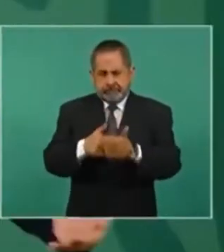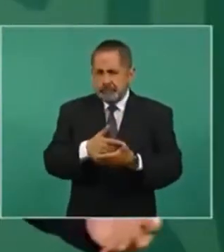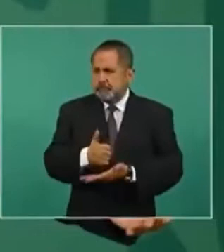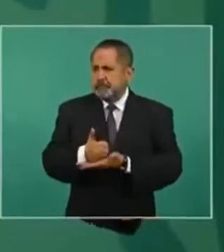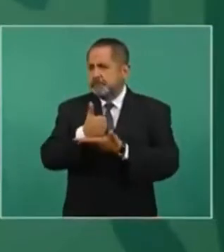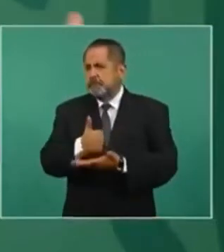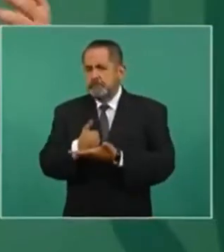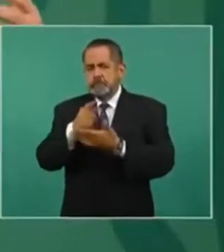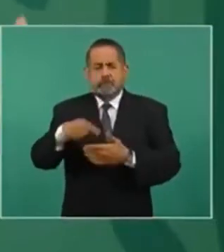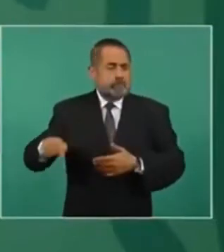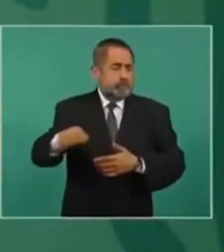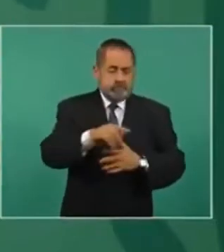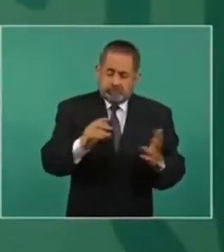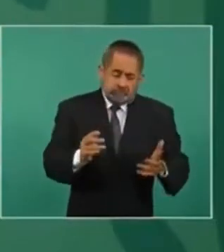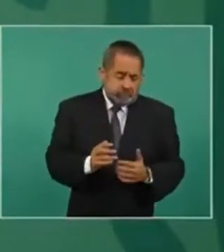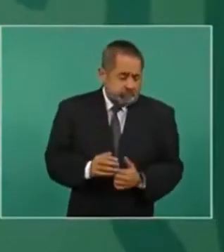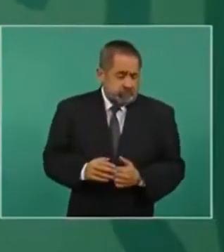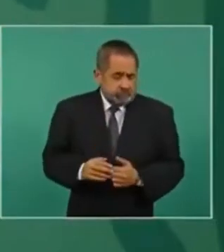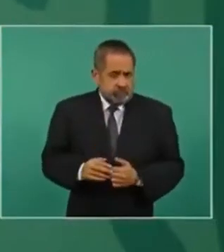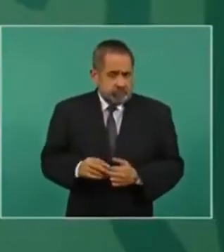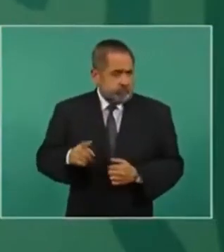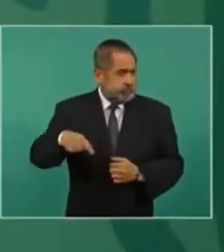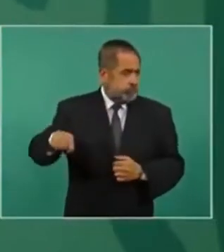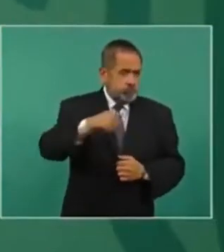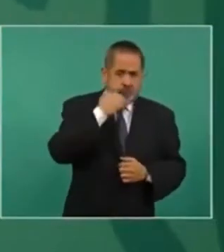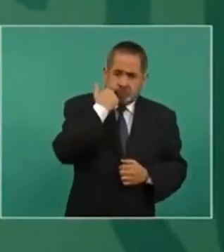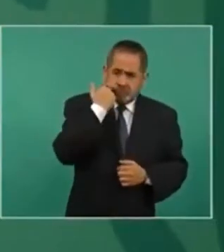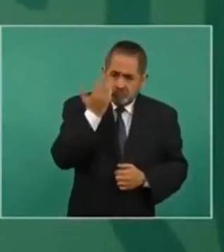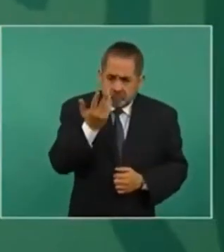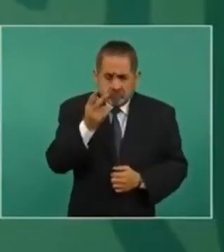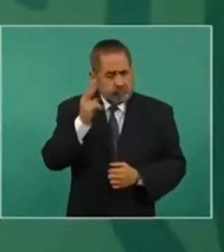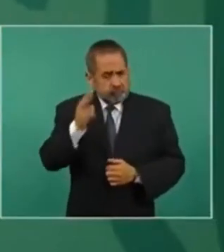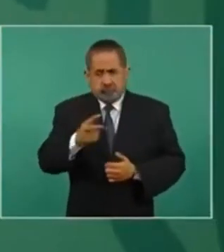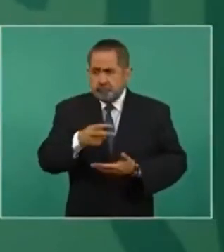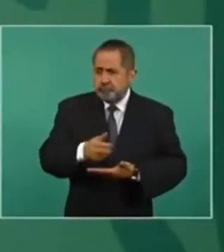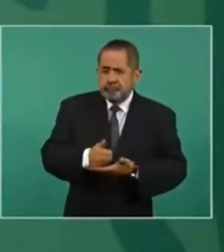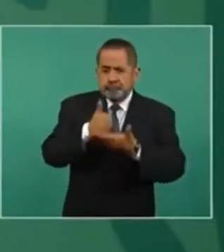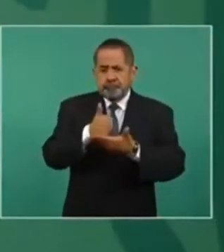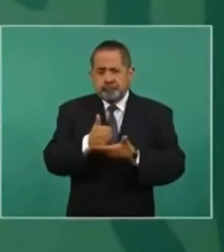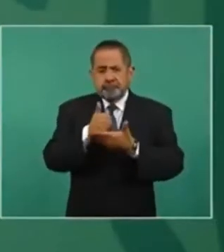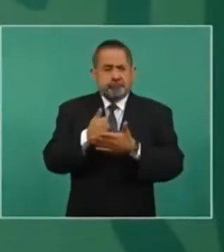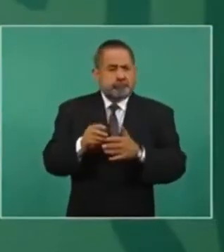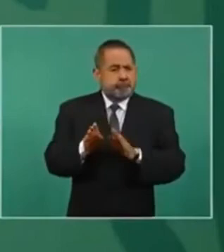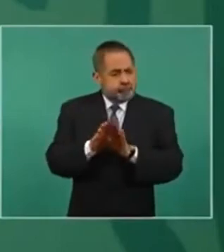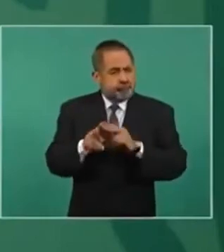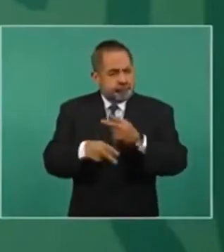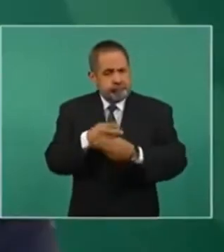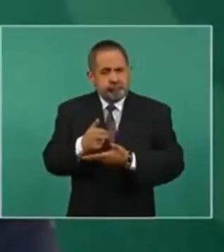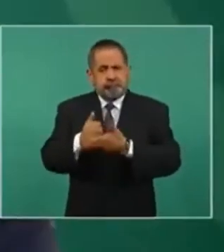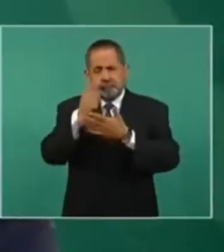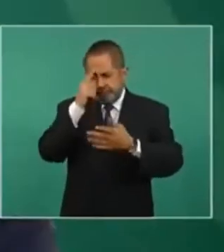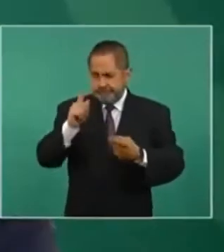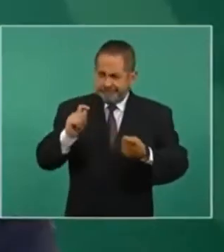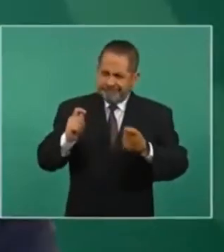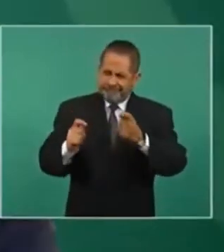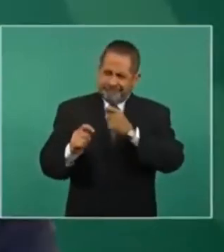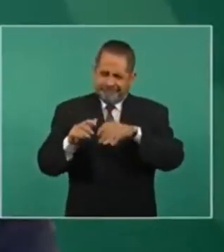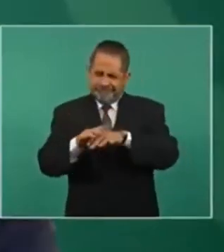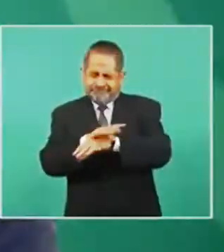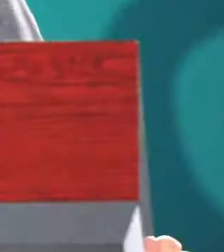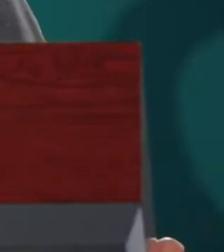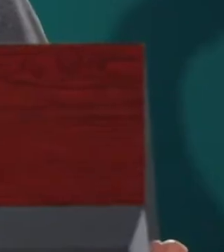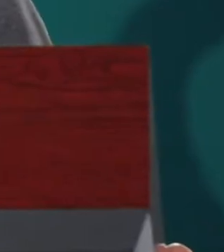ayudando. Todos los que quieran contribuir, ayudar a la transformación del